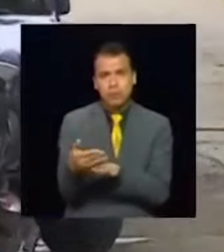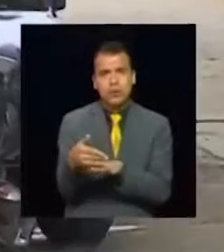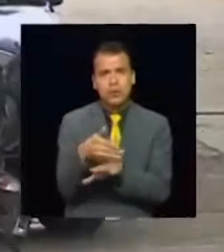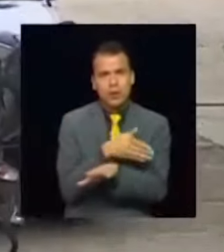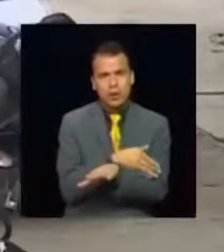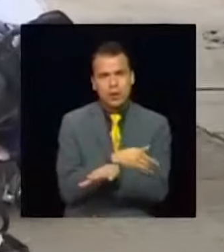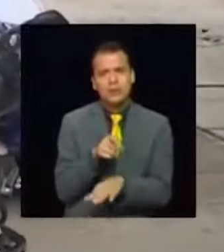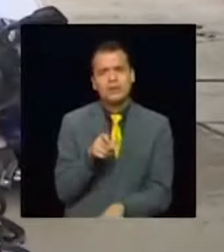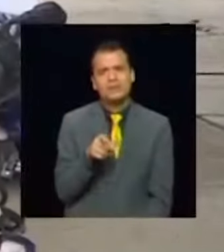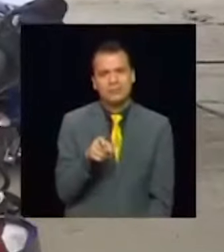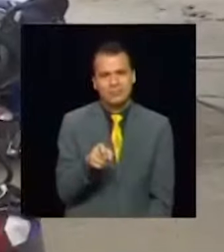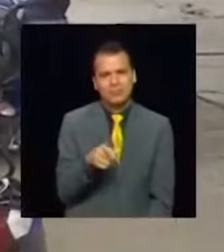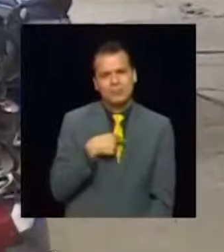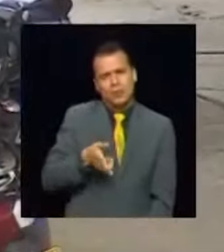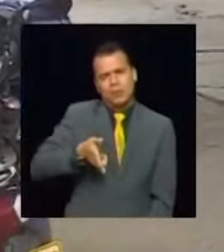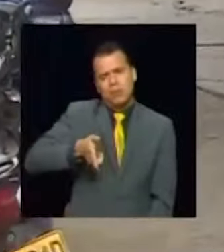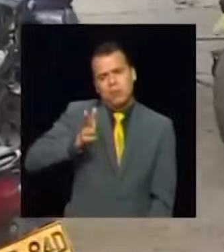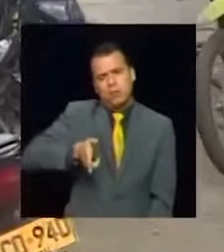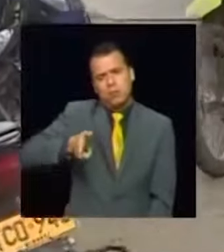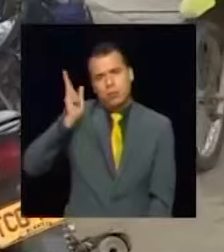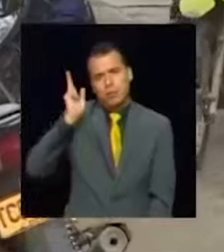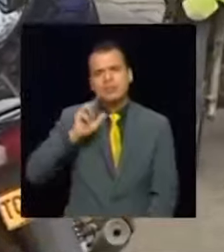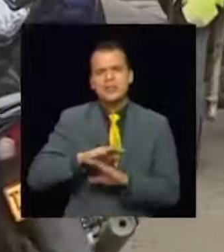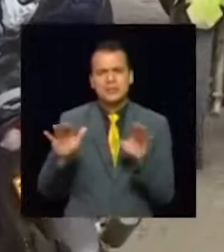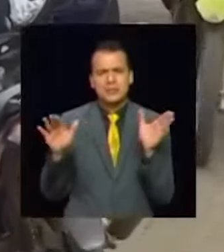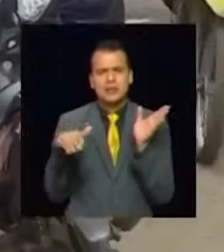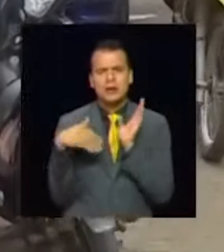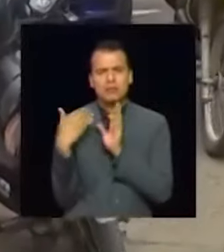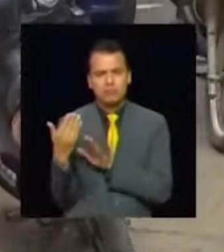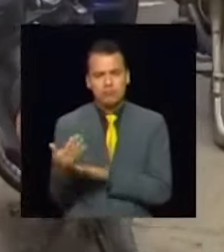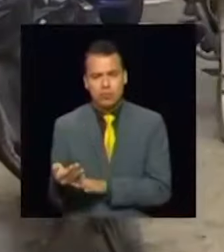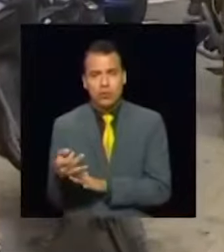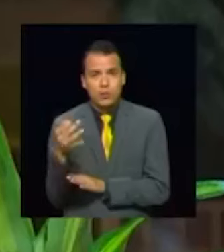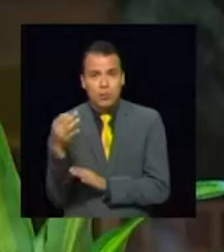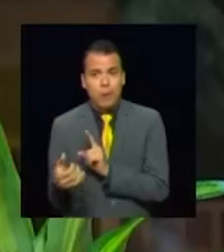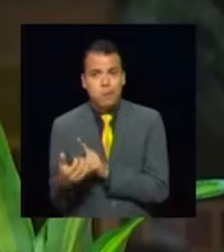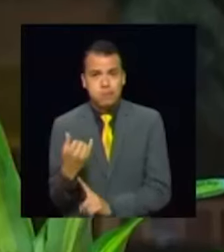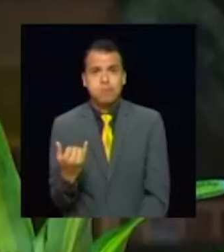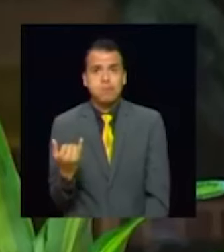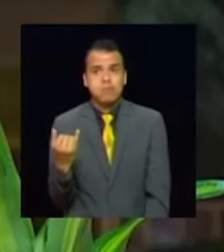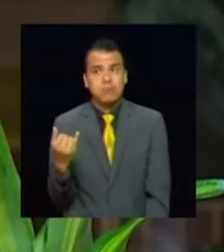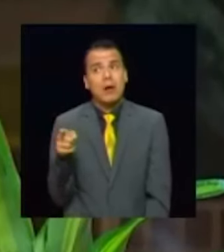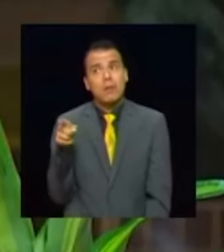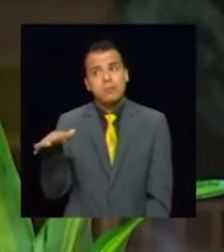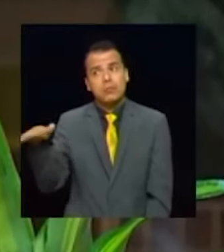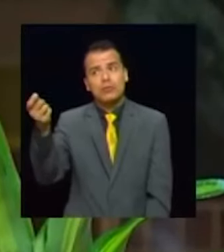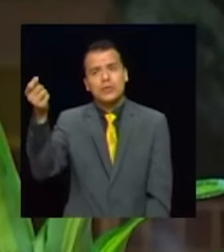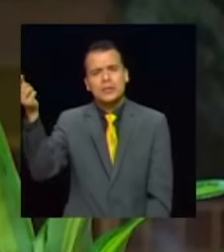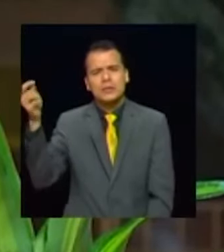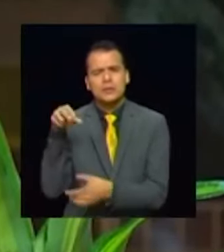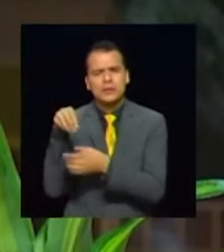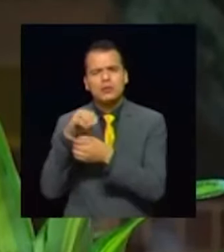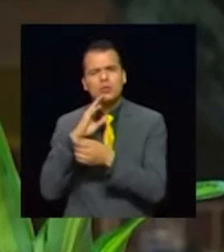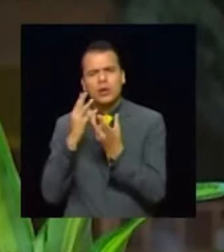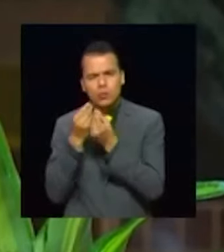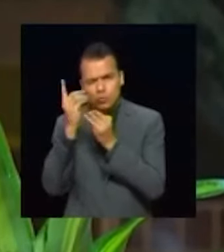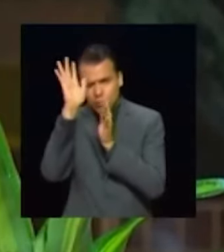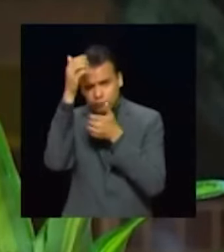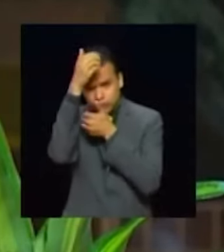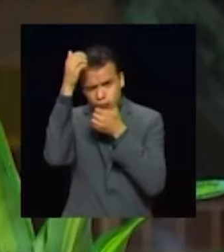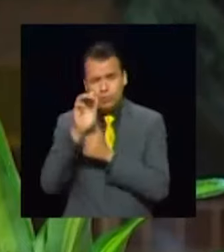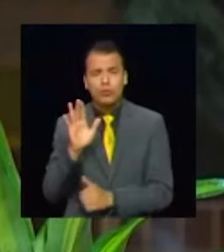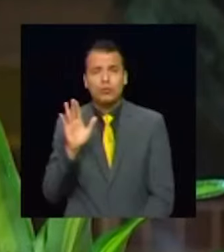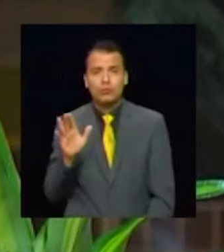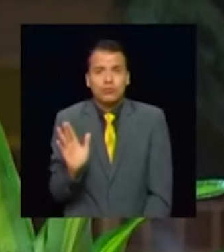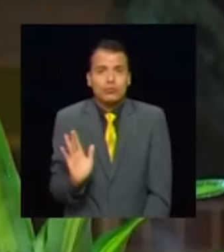presentaban impactos de arma de fuego. Aunque aún no se conocen los motivos que habrían ocasionado este lamentable hecho, las autoridades confirmaron que ya